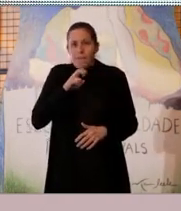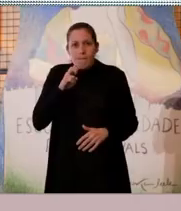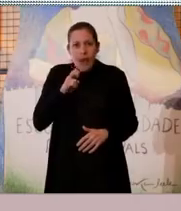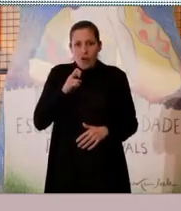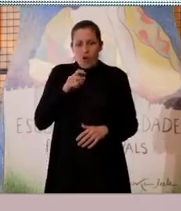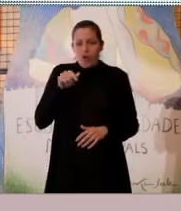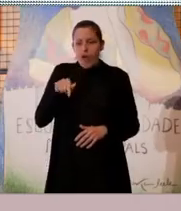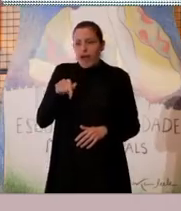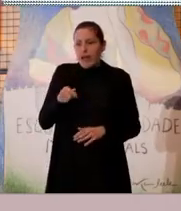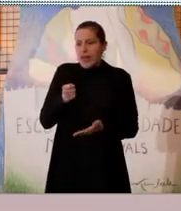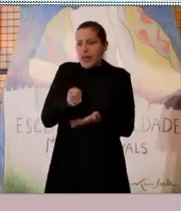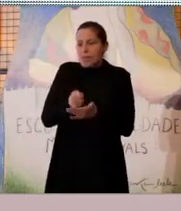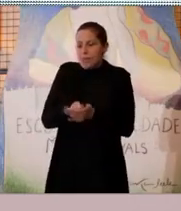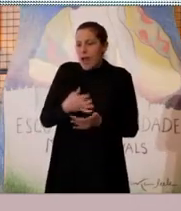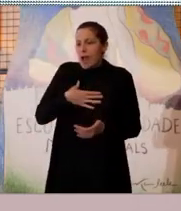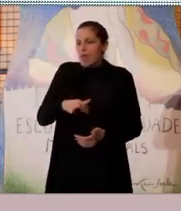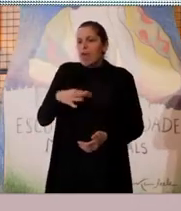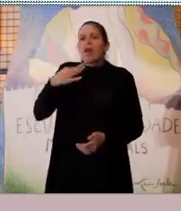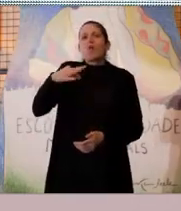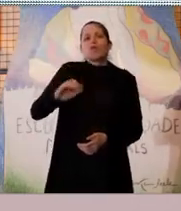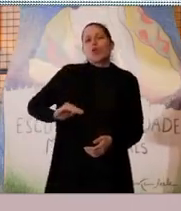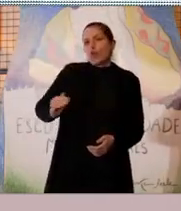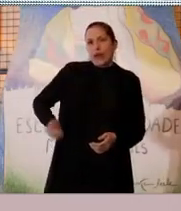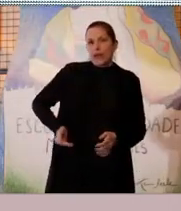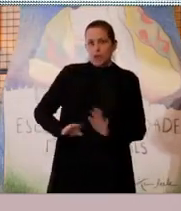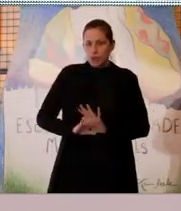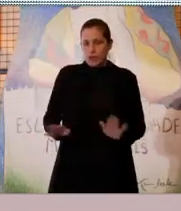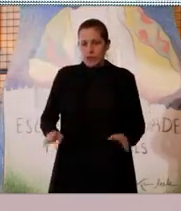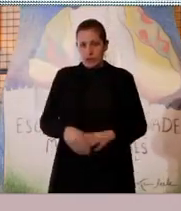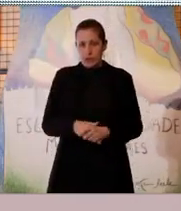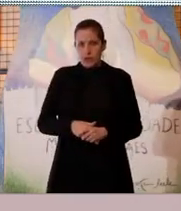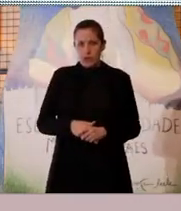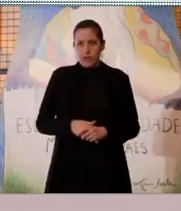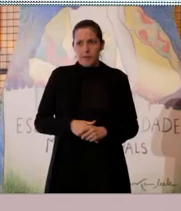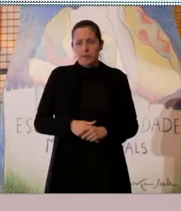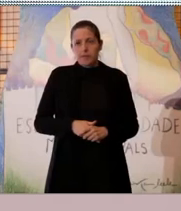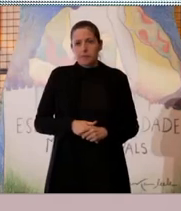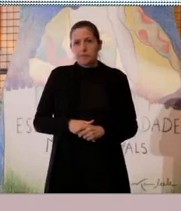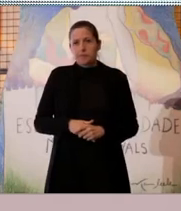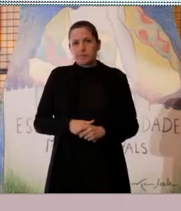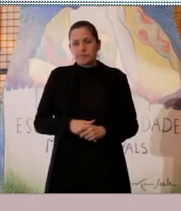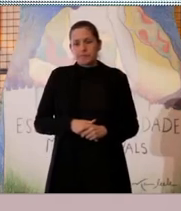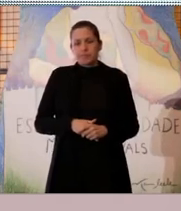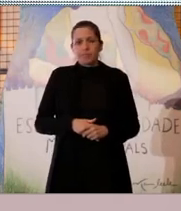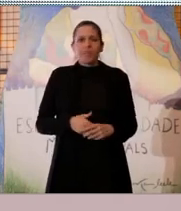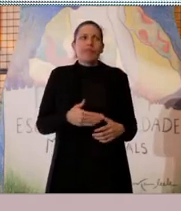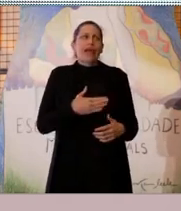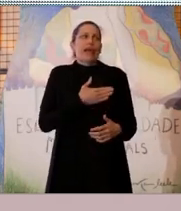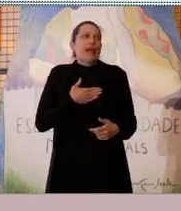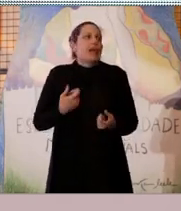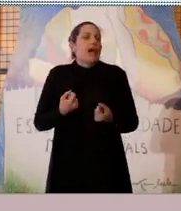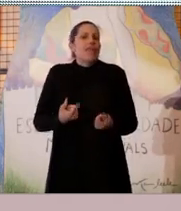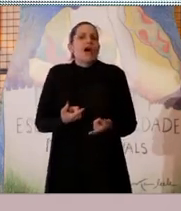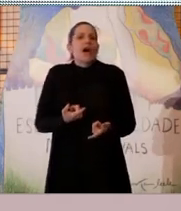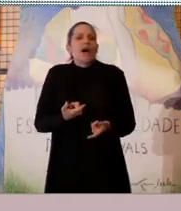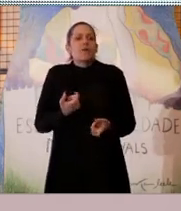los ricos o las ricas o las familias ricas no Y nosotras y muchas mujeres de clase mediano luego Bueno eso es lo que quería era revalorizar ese